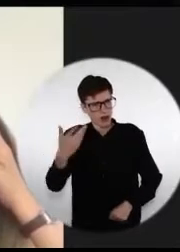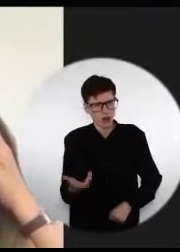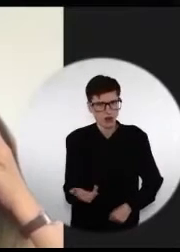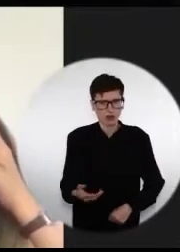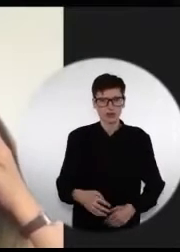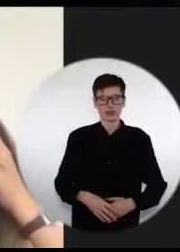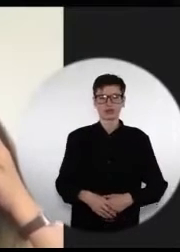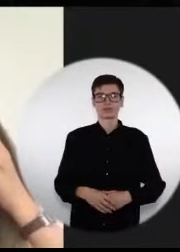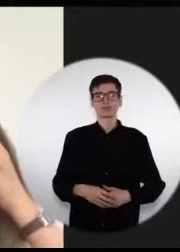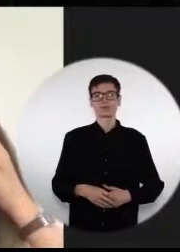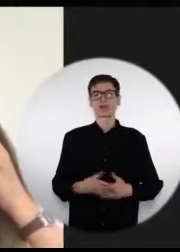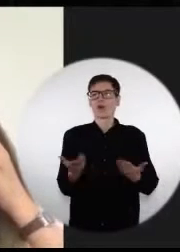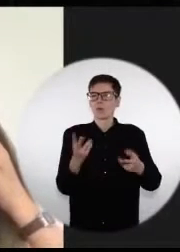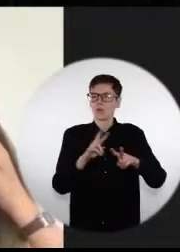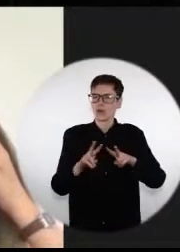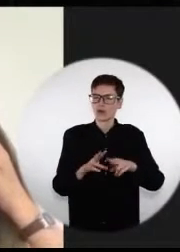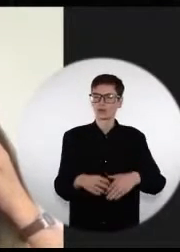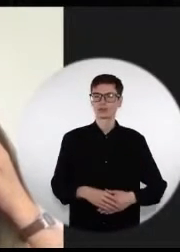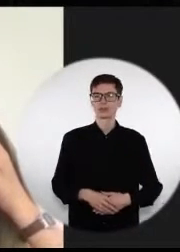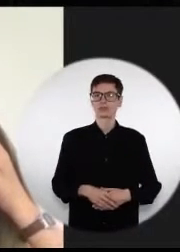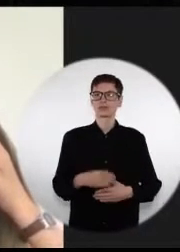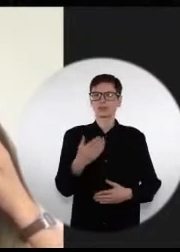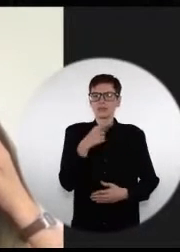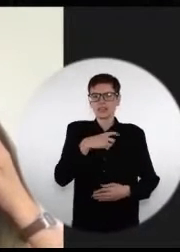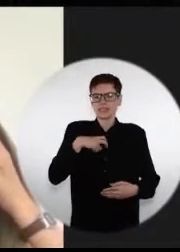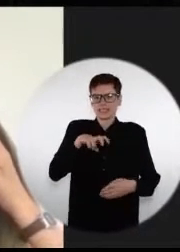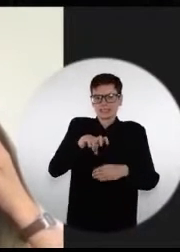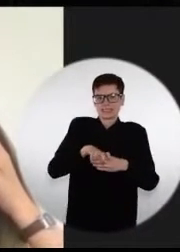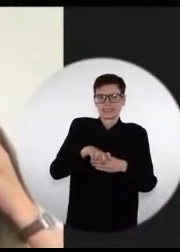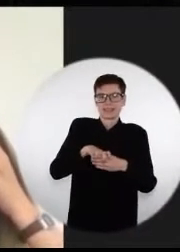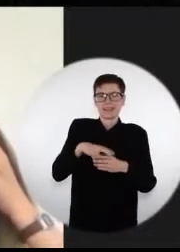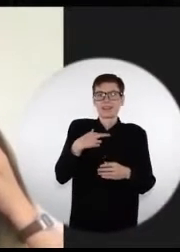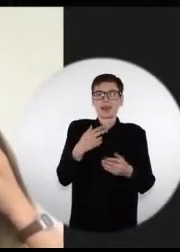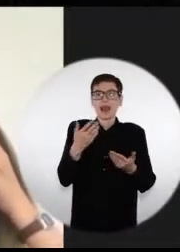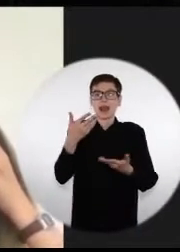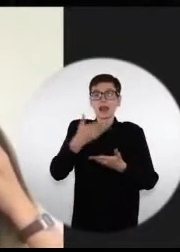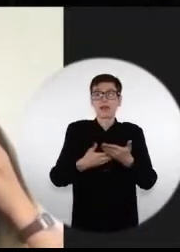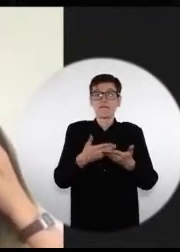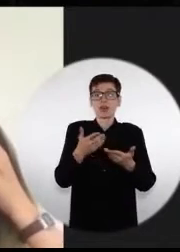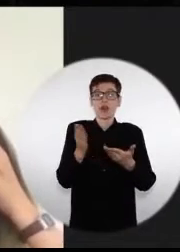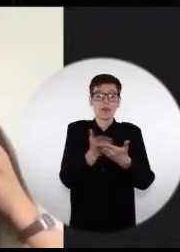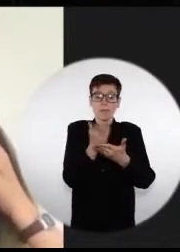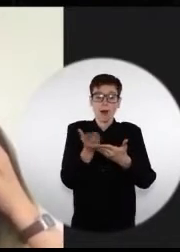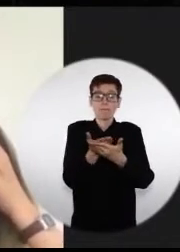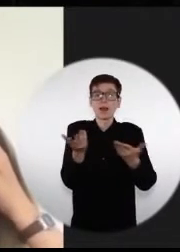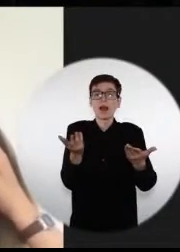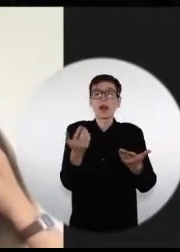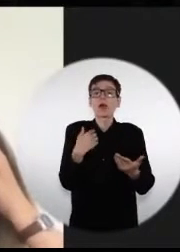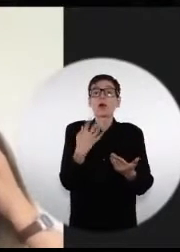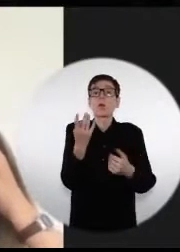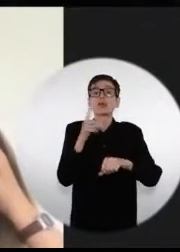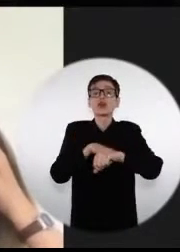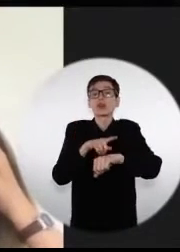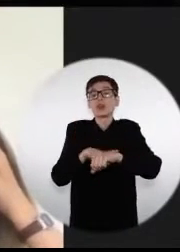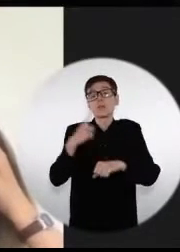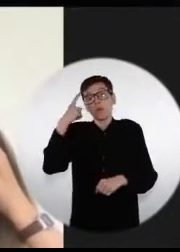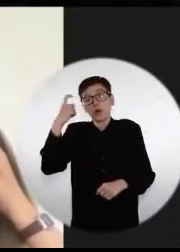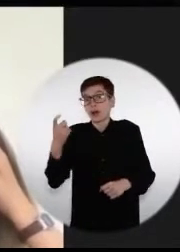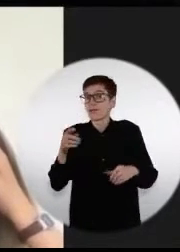colección que son de 36 horas y le digo a alguien de 36 horas como así eso